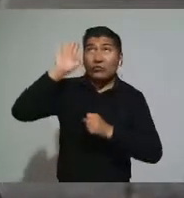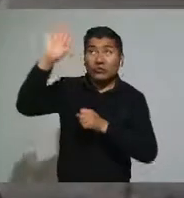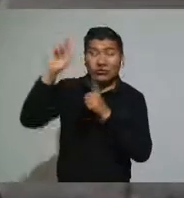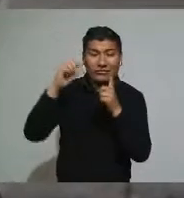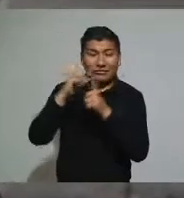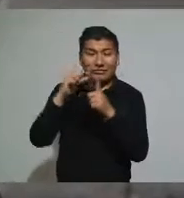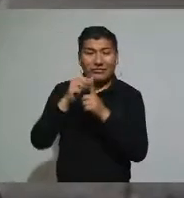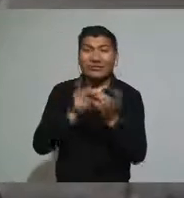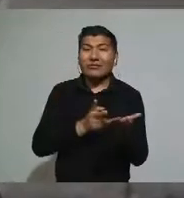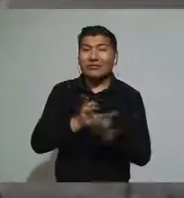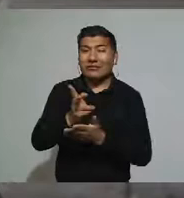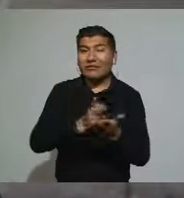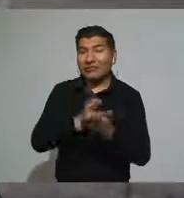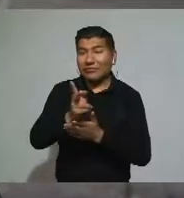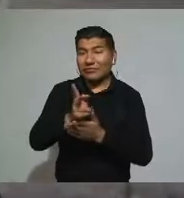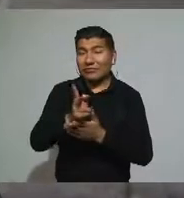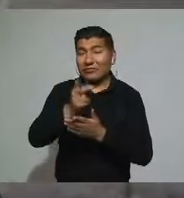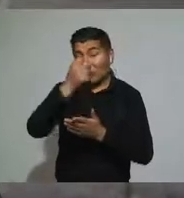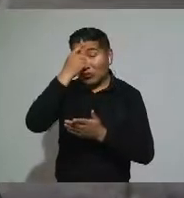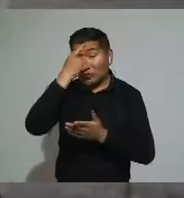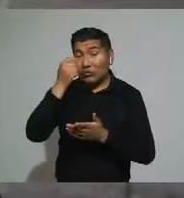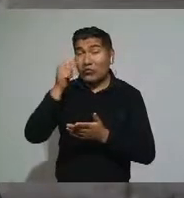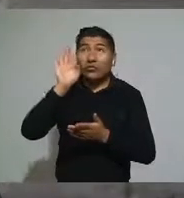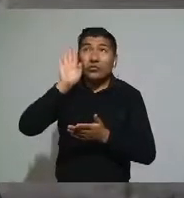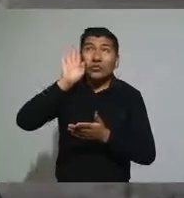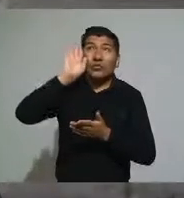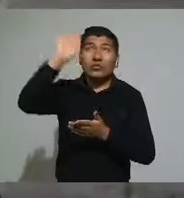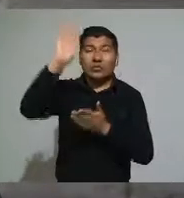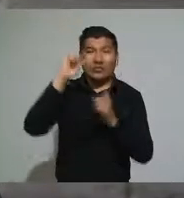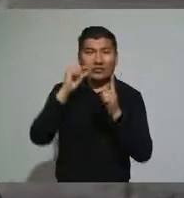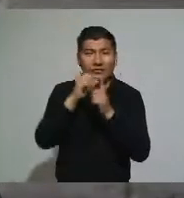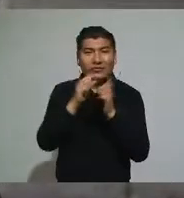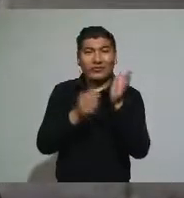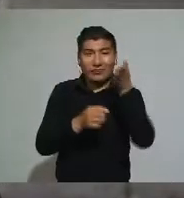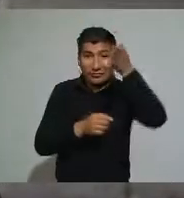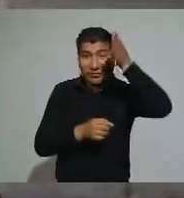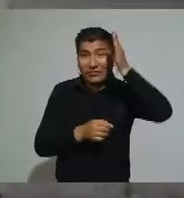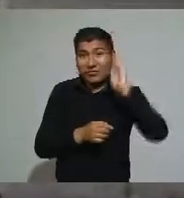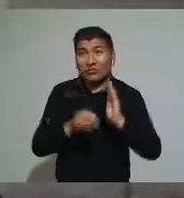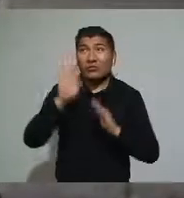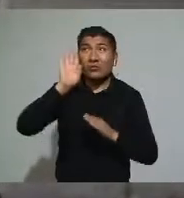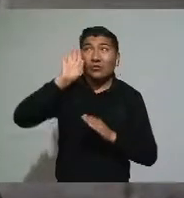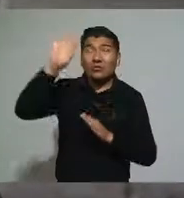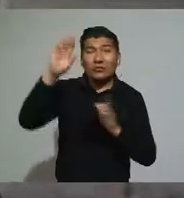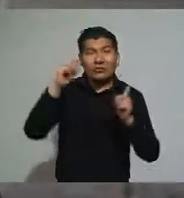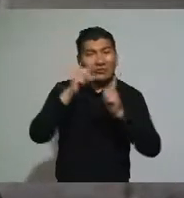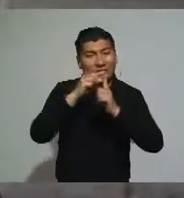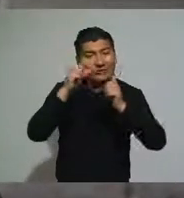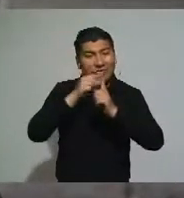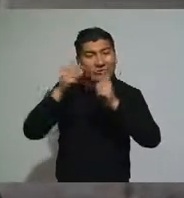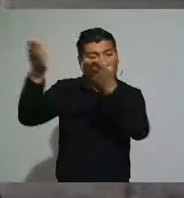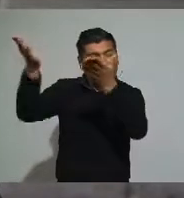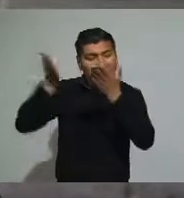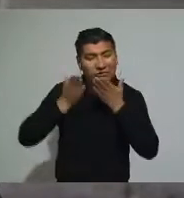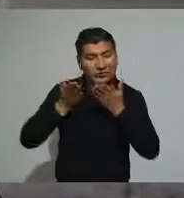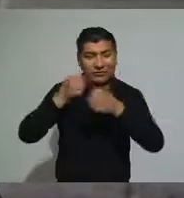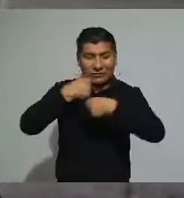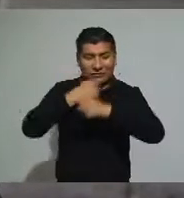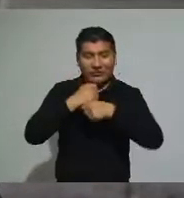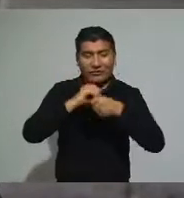de la verdad, por medio de la palabra de Dios. Es la palabra que nos ha hecho un